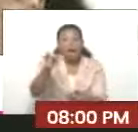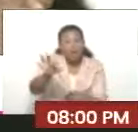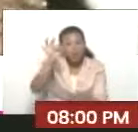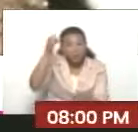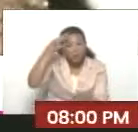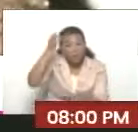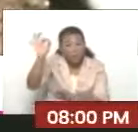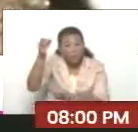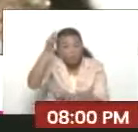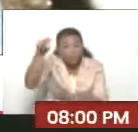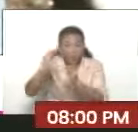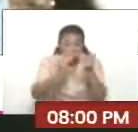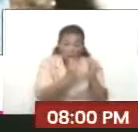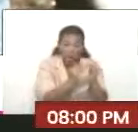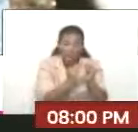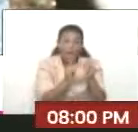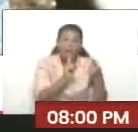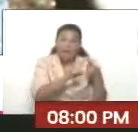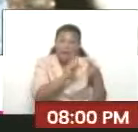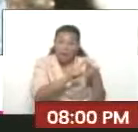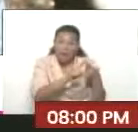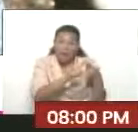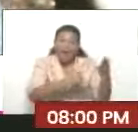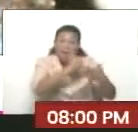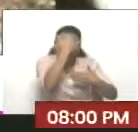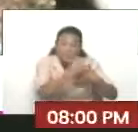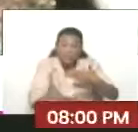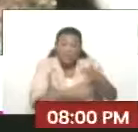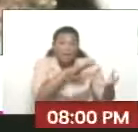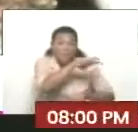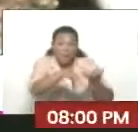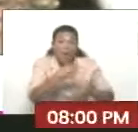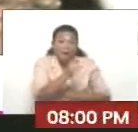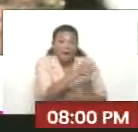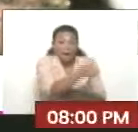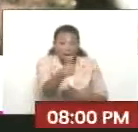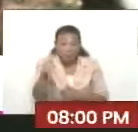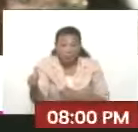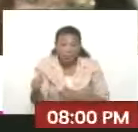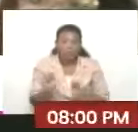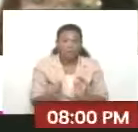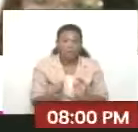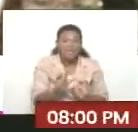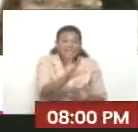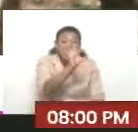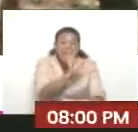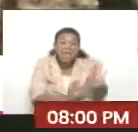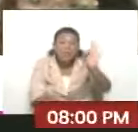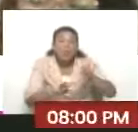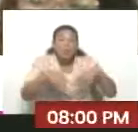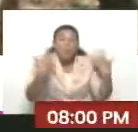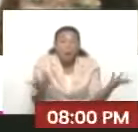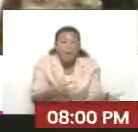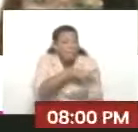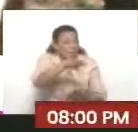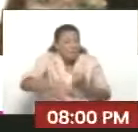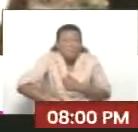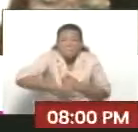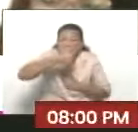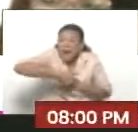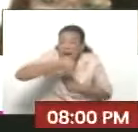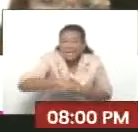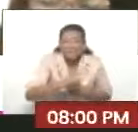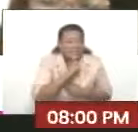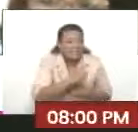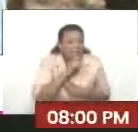comunales y las comunas se reúnen, listan los proyectos y problemas que tienen, seleccionan cuáles son los prioritarios